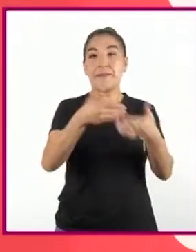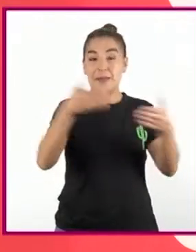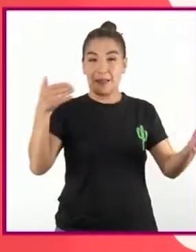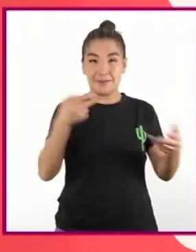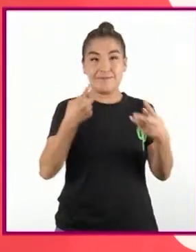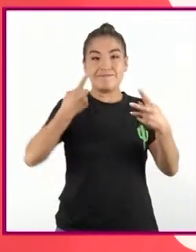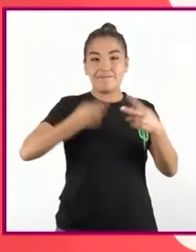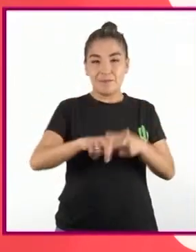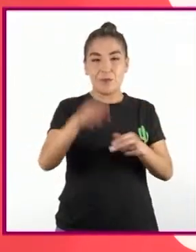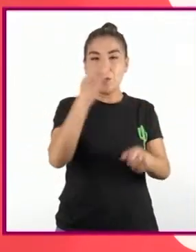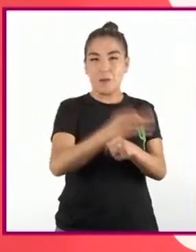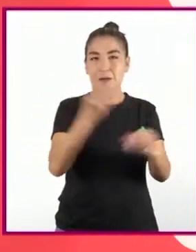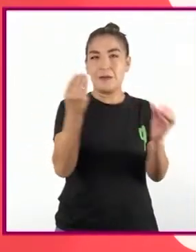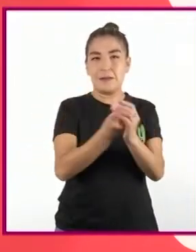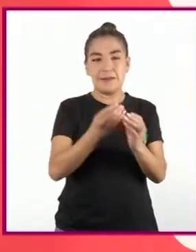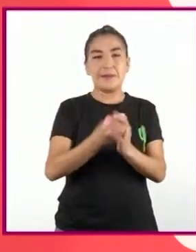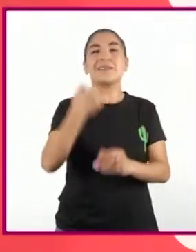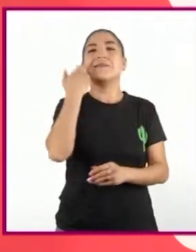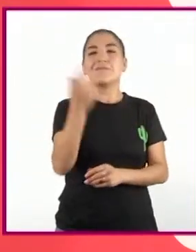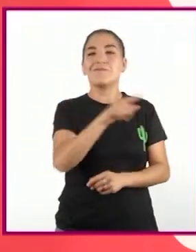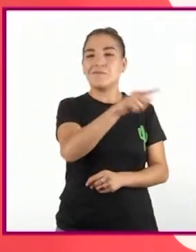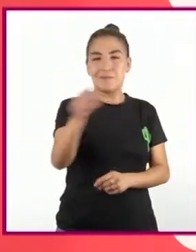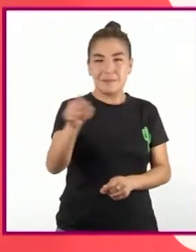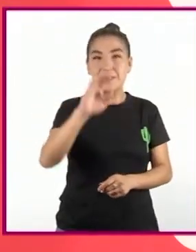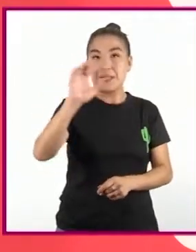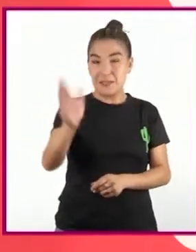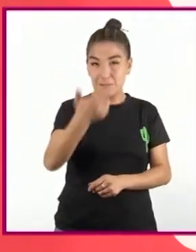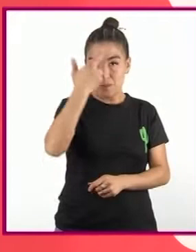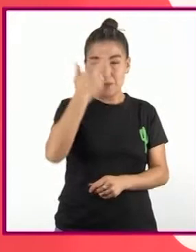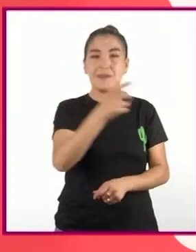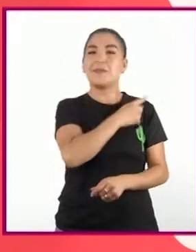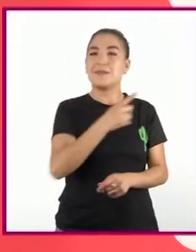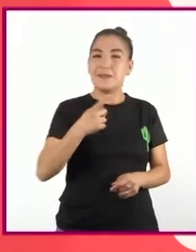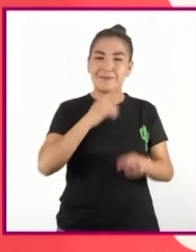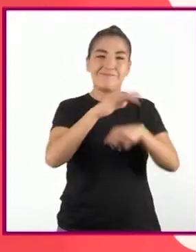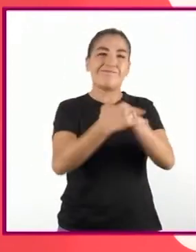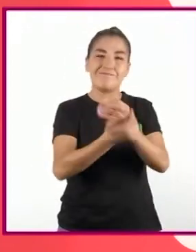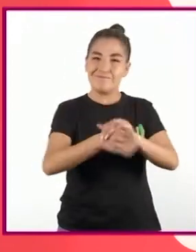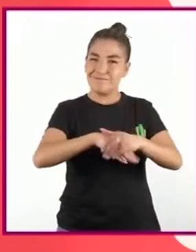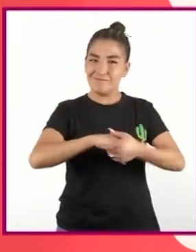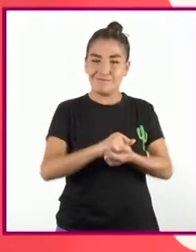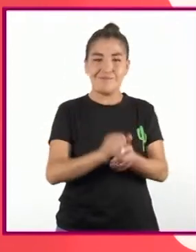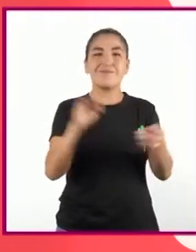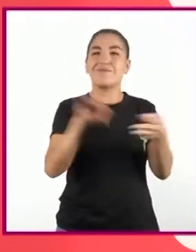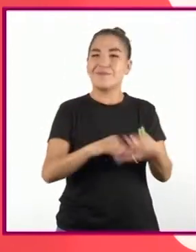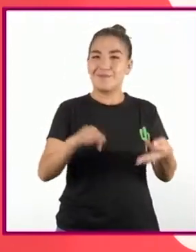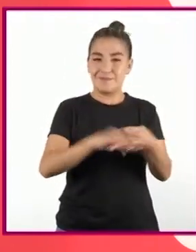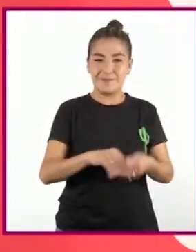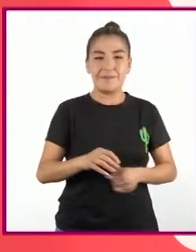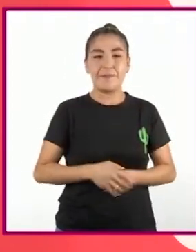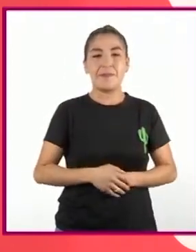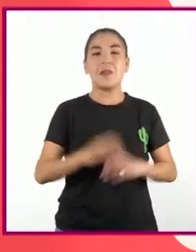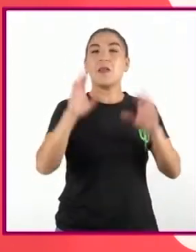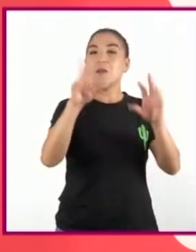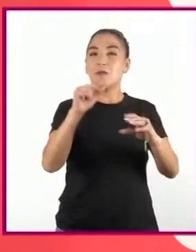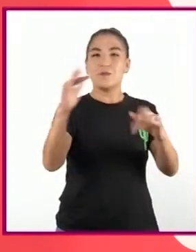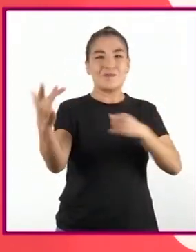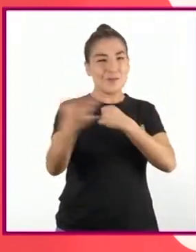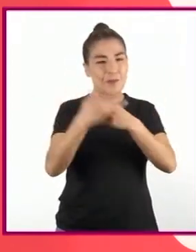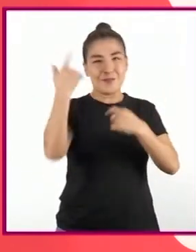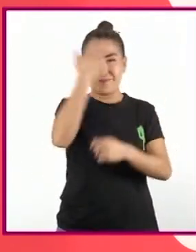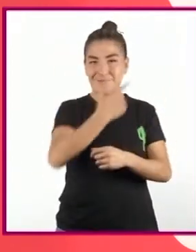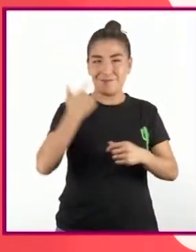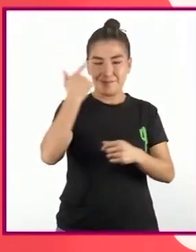con la sesión de hoy, les queremos recordar que todas y todos debemos lavarnos continuamente las manos, procurar no tocarnos la